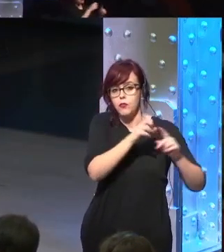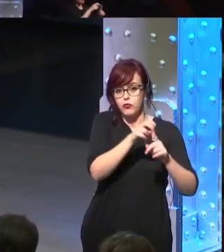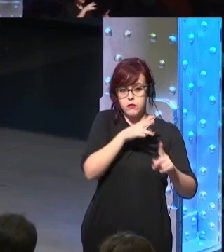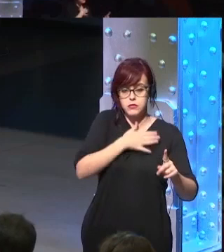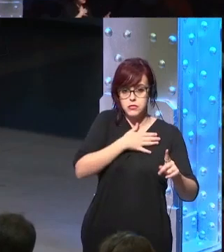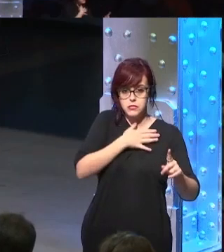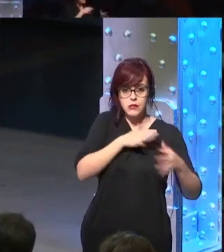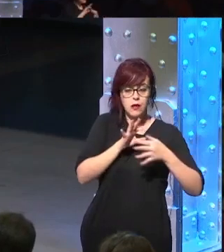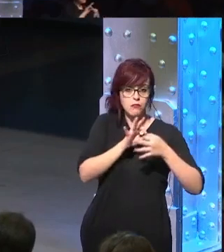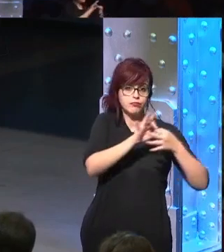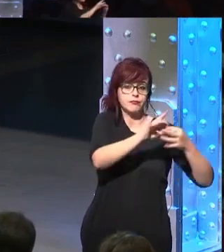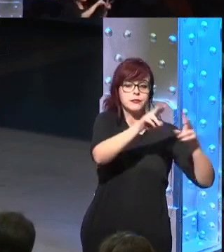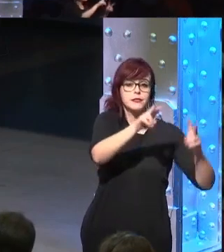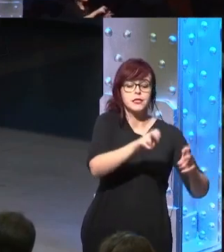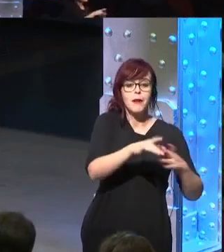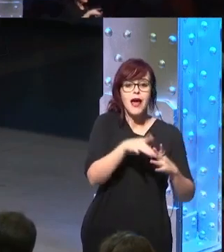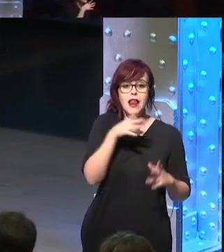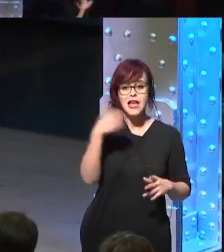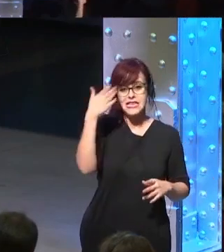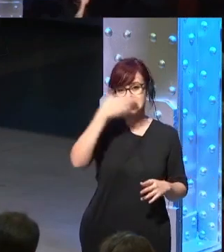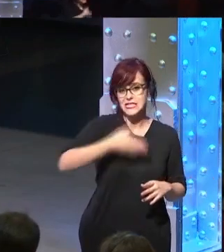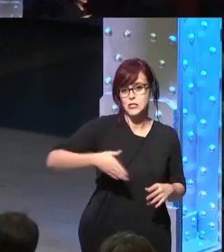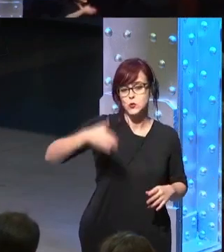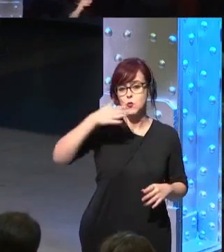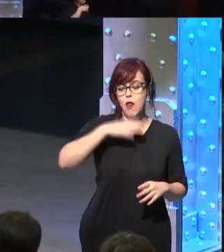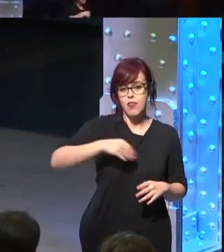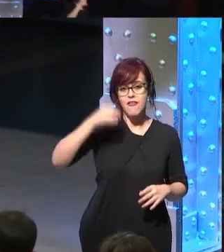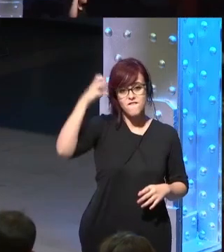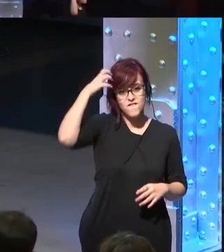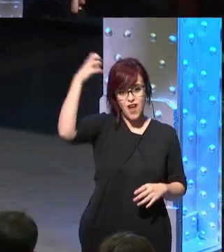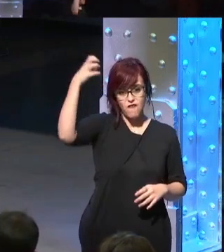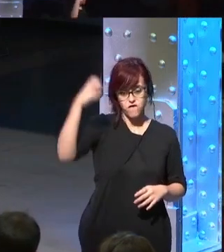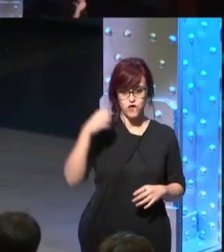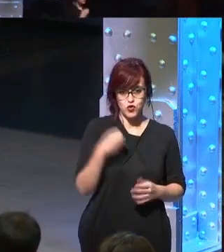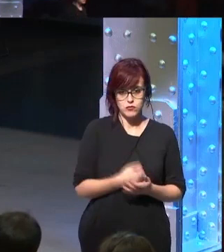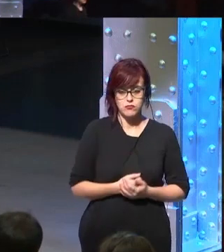perspectiva, en la escuela de Frankfurt, realmente.